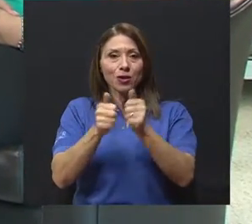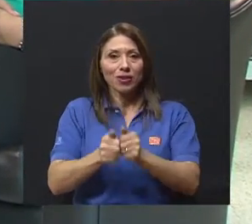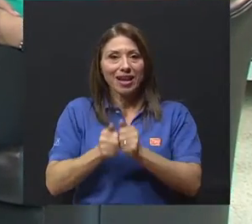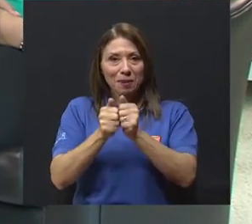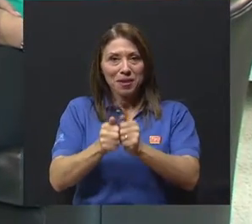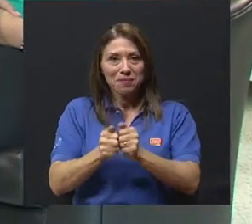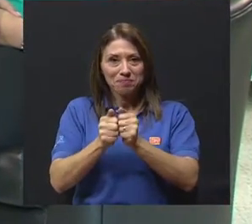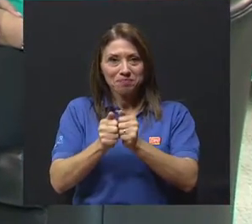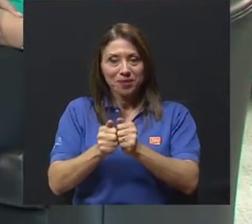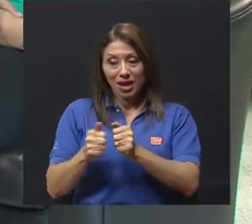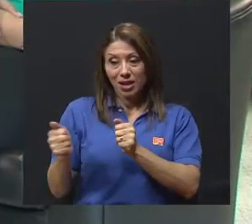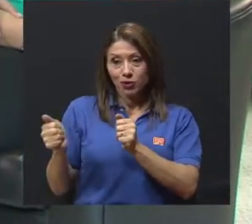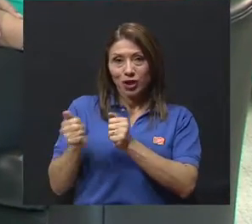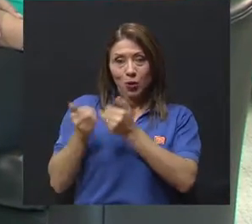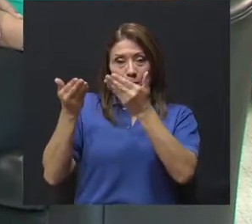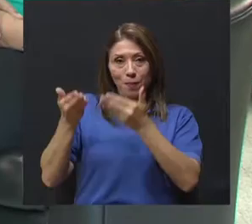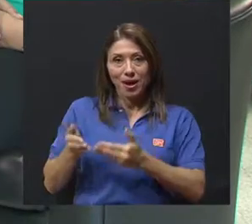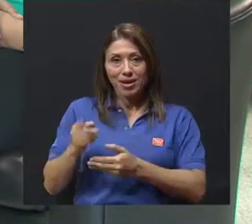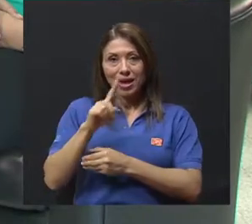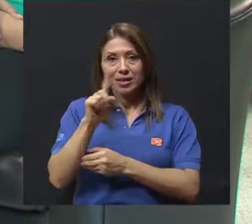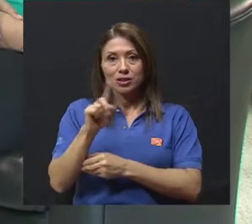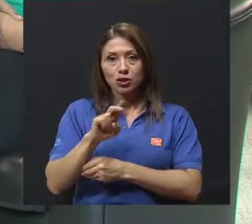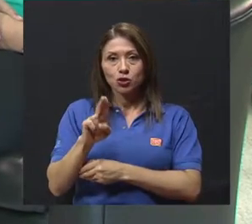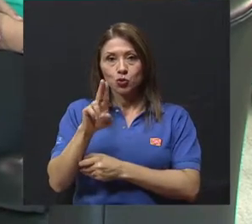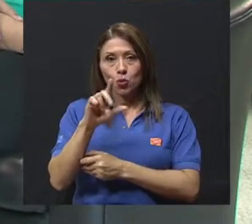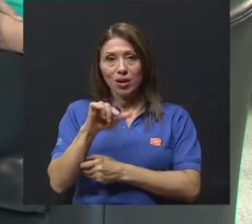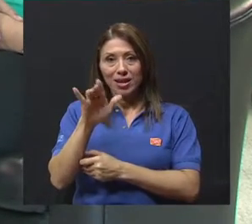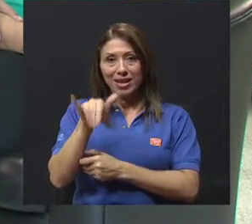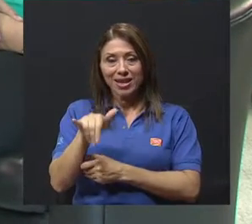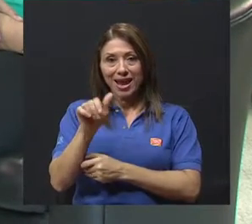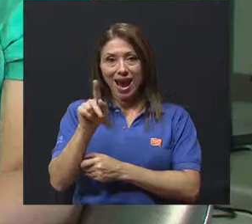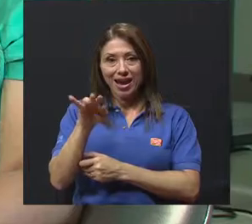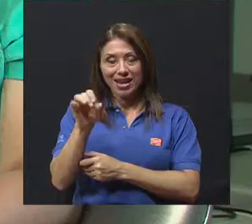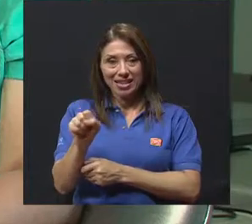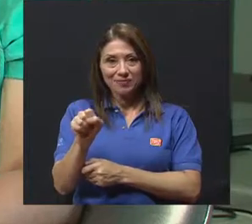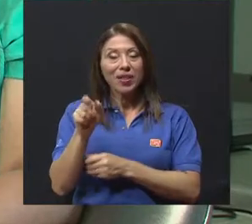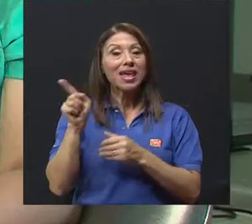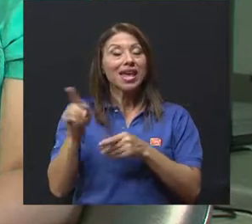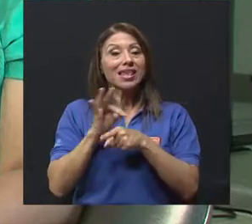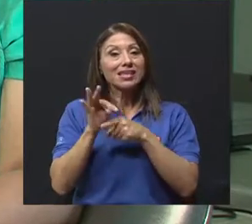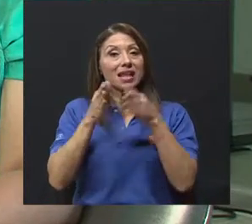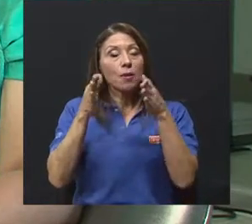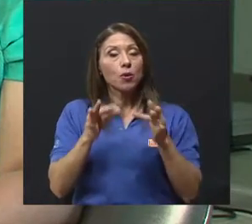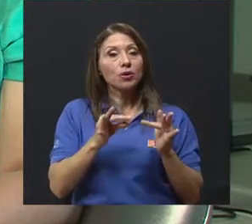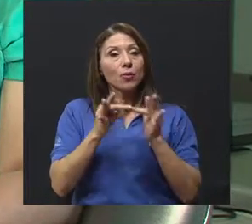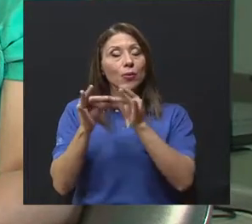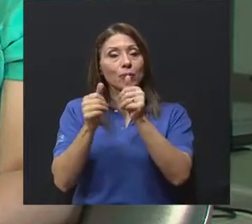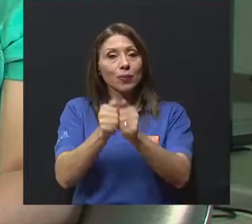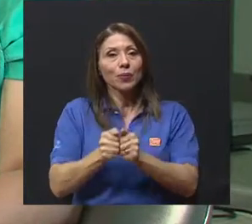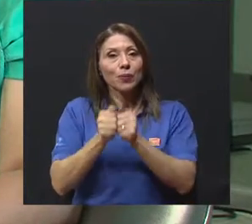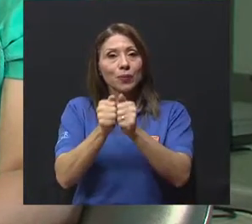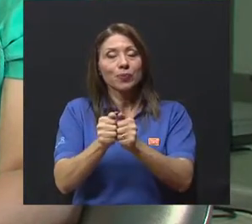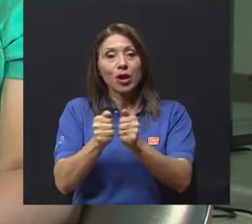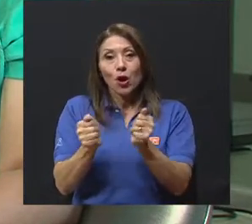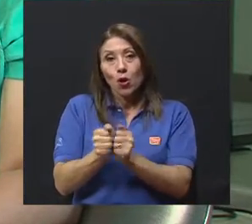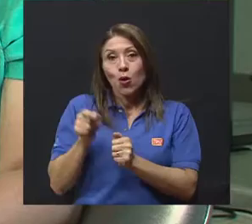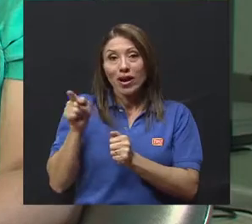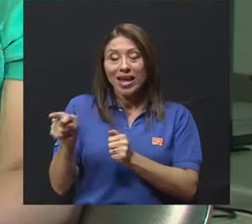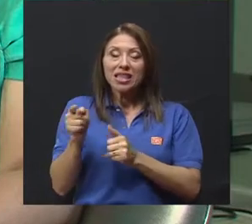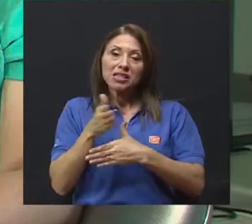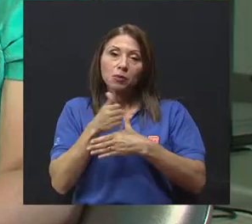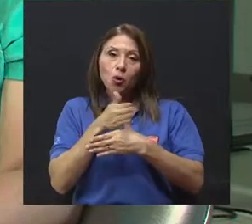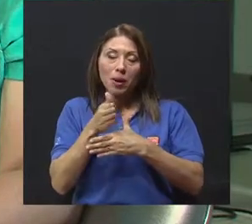equinoterapia y nos acompaña solidarias que es equino terapeuta y con quien estamos compartiendo pues los